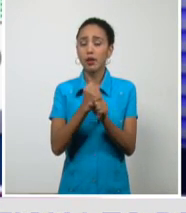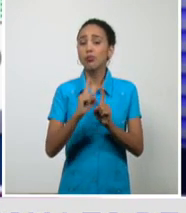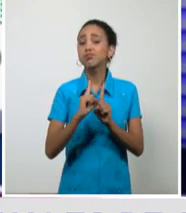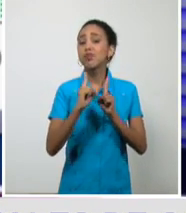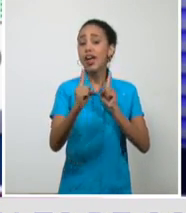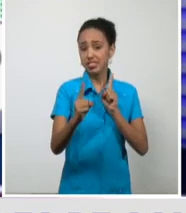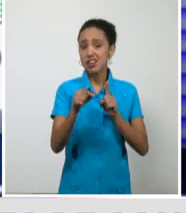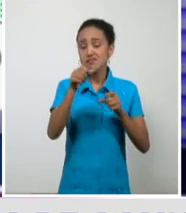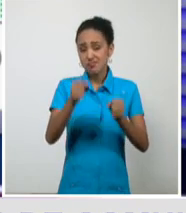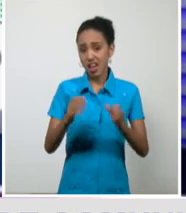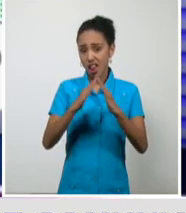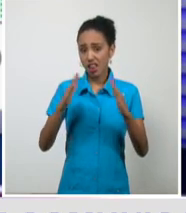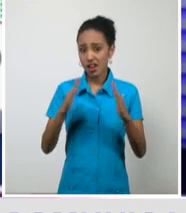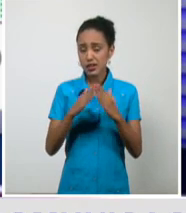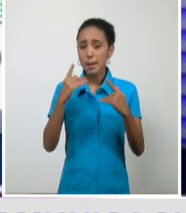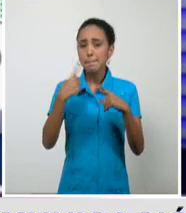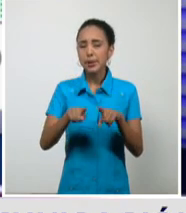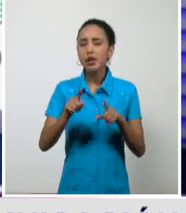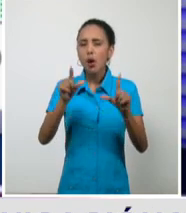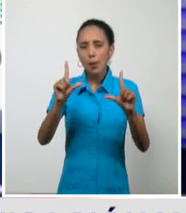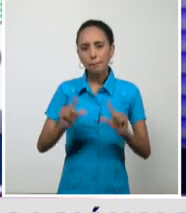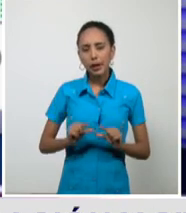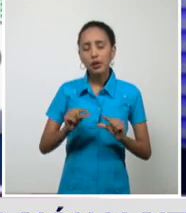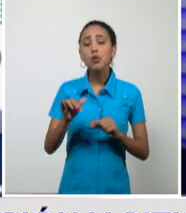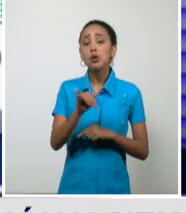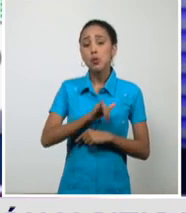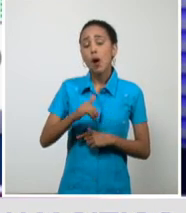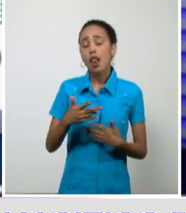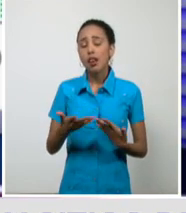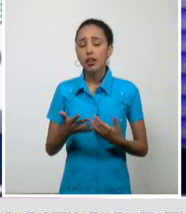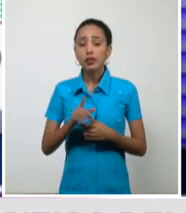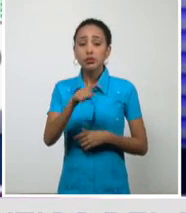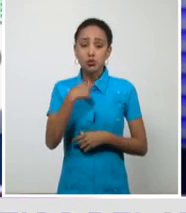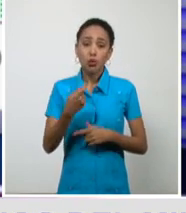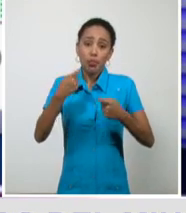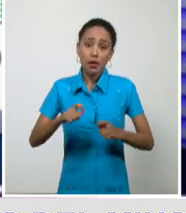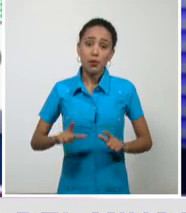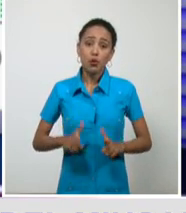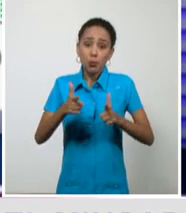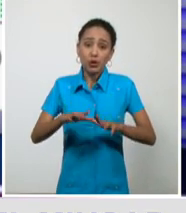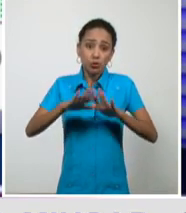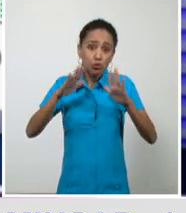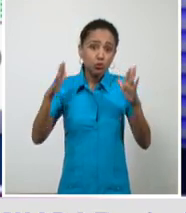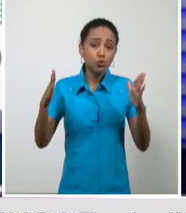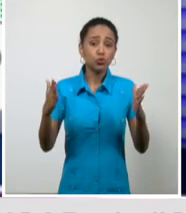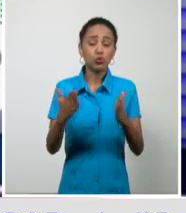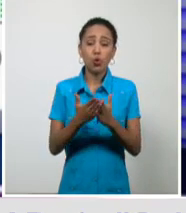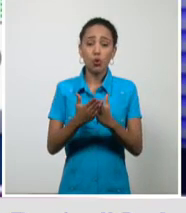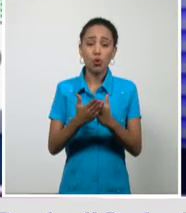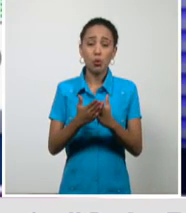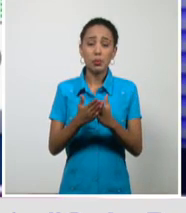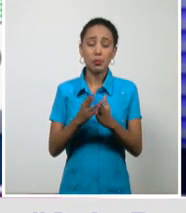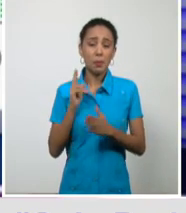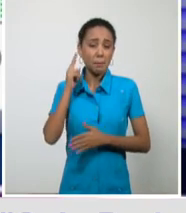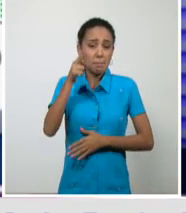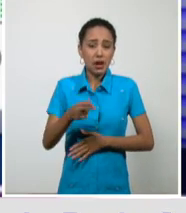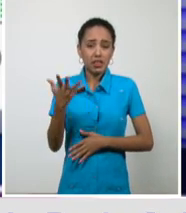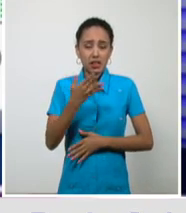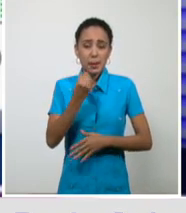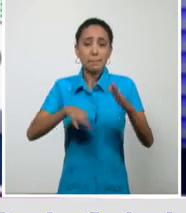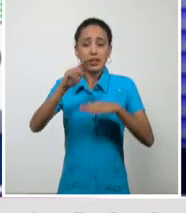pero sí hemos minimizado también, porque también tenemos que cumplir todo lo que está dictando el Ministerio de Salud Pública y el